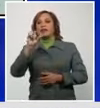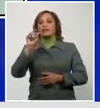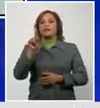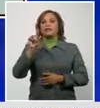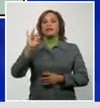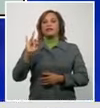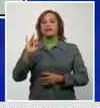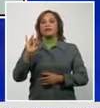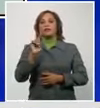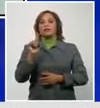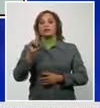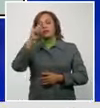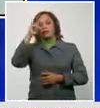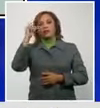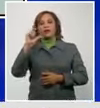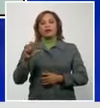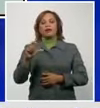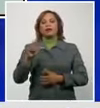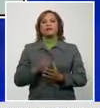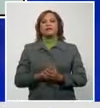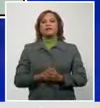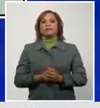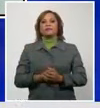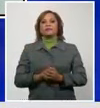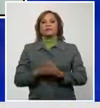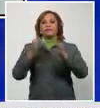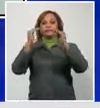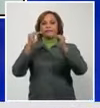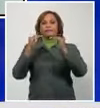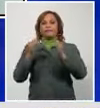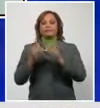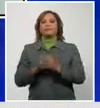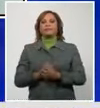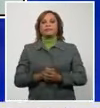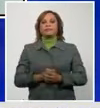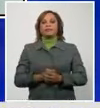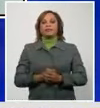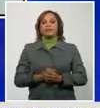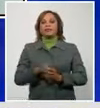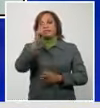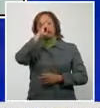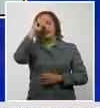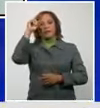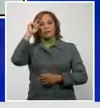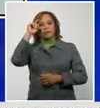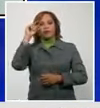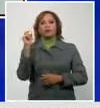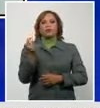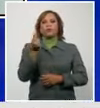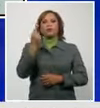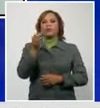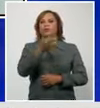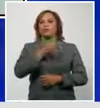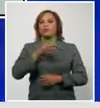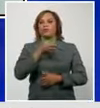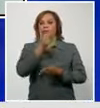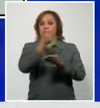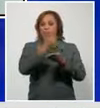Clara, 3 de Ranchuelo, 2 de Caibarién y 1 de Manicaragua, Santi Espíritu, 1 del municipio